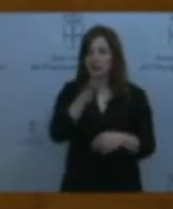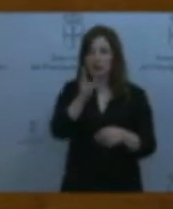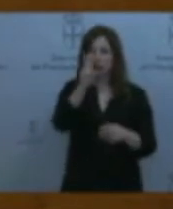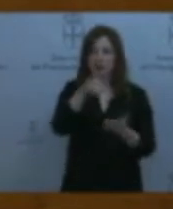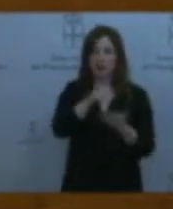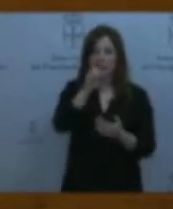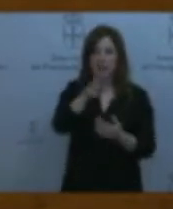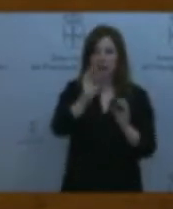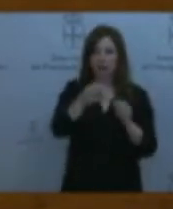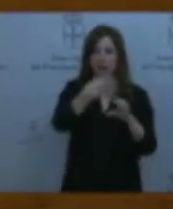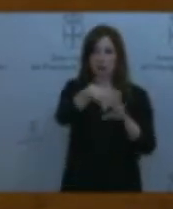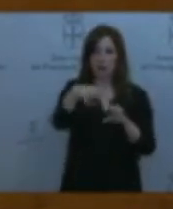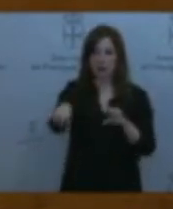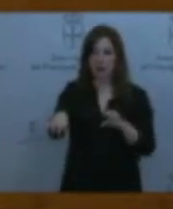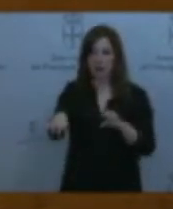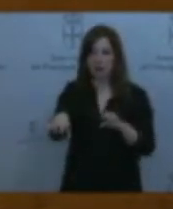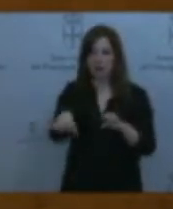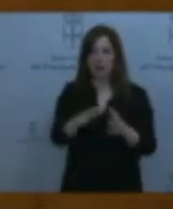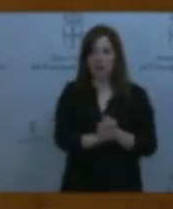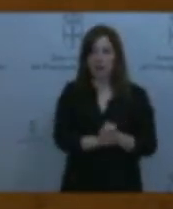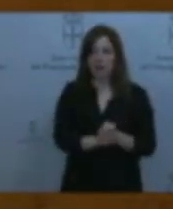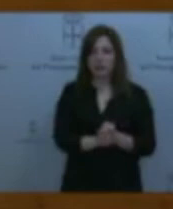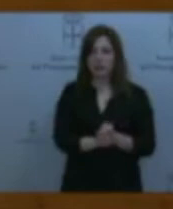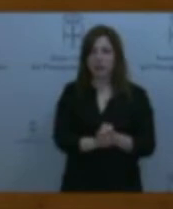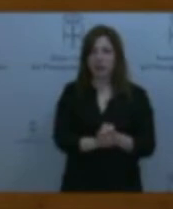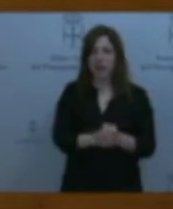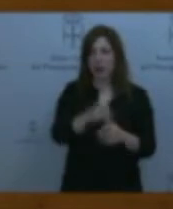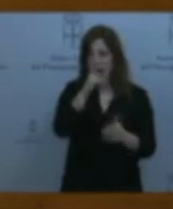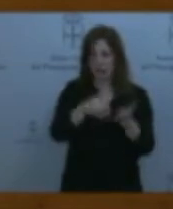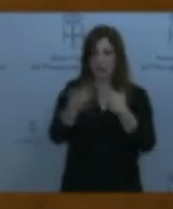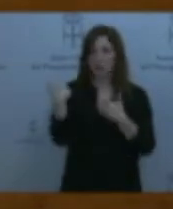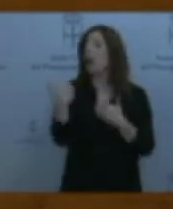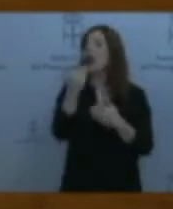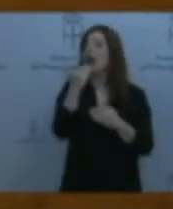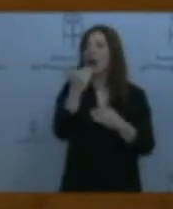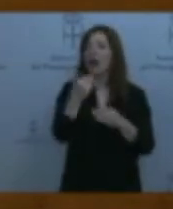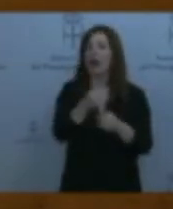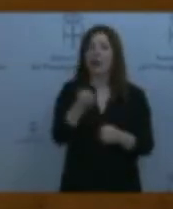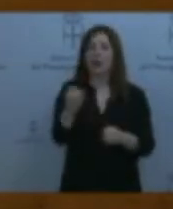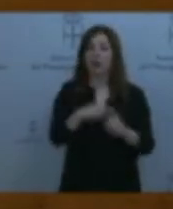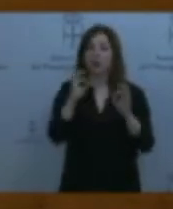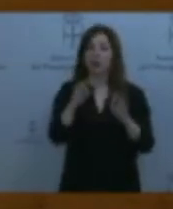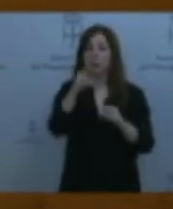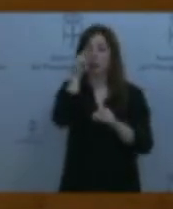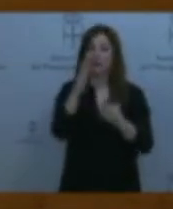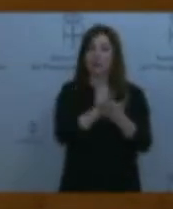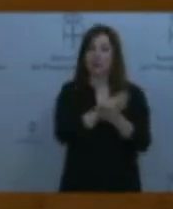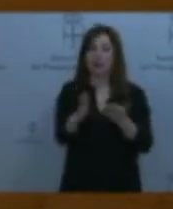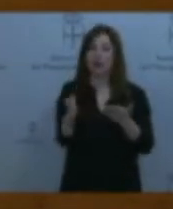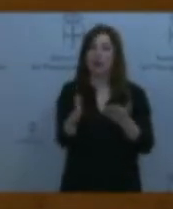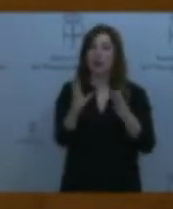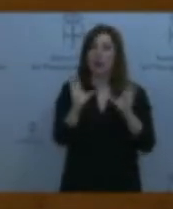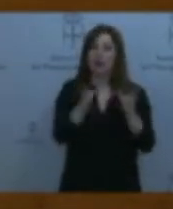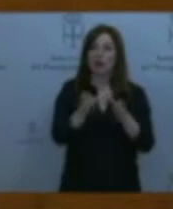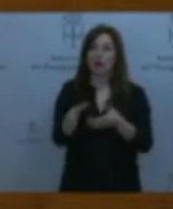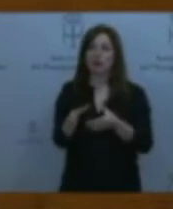¿no? Repartida por toda la antigua caja de ahorros. Nos preocupa esa separación que podría existir en dos grupos de la